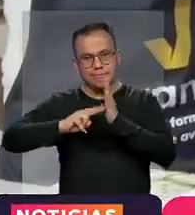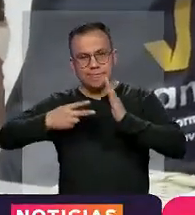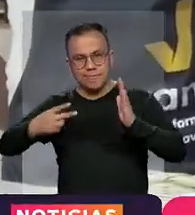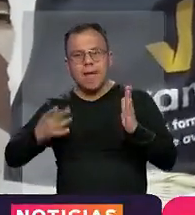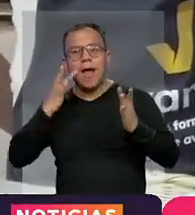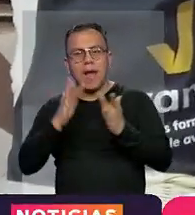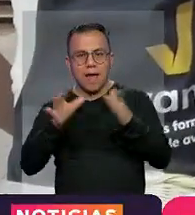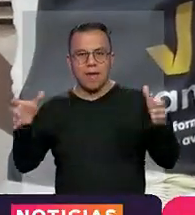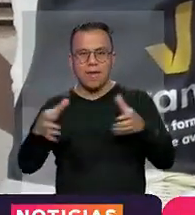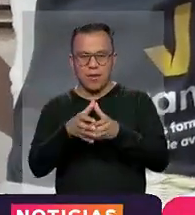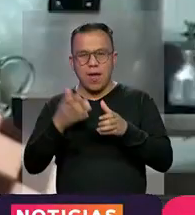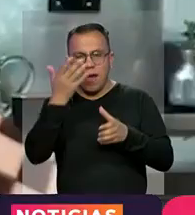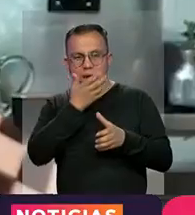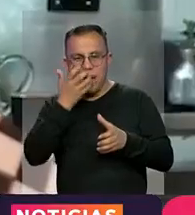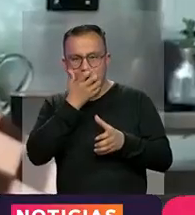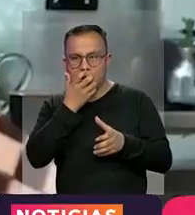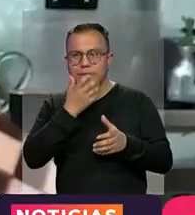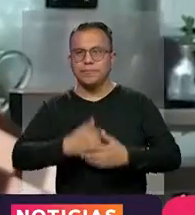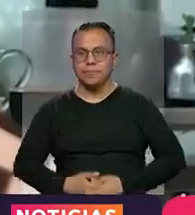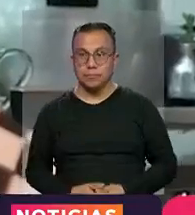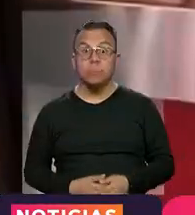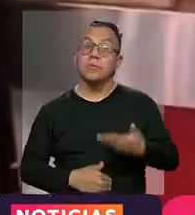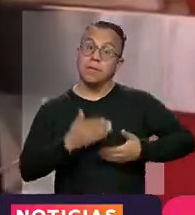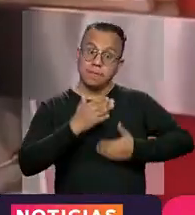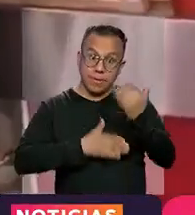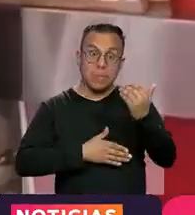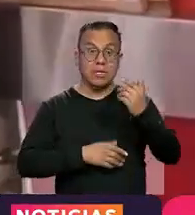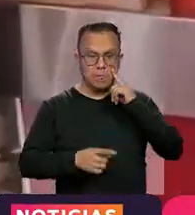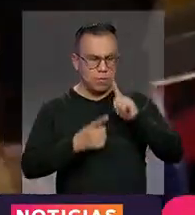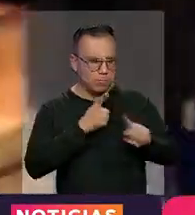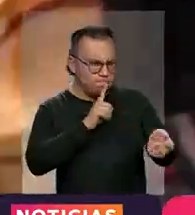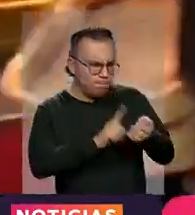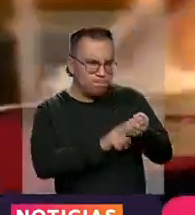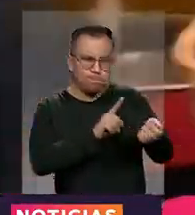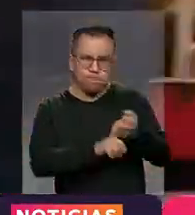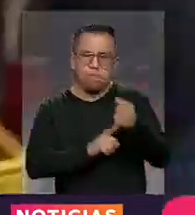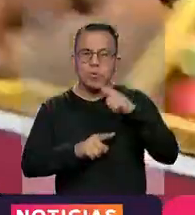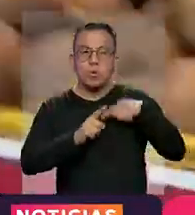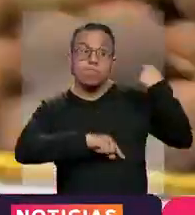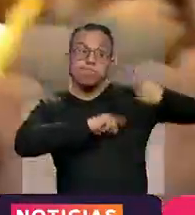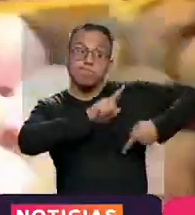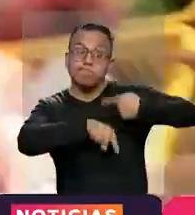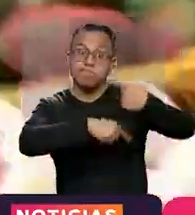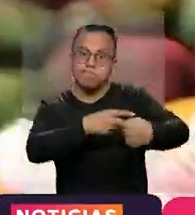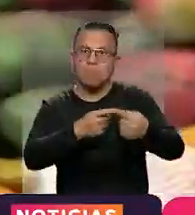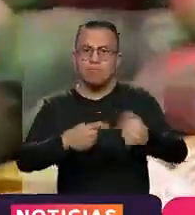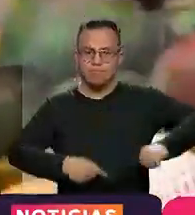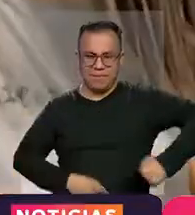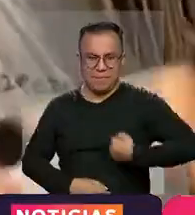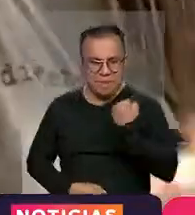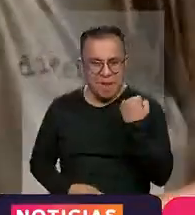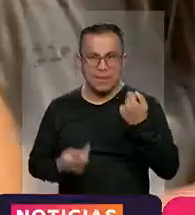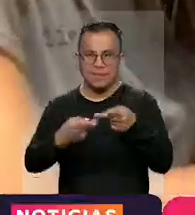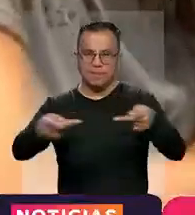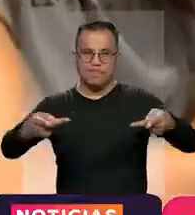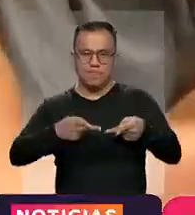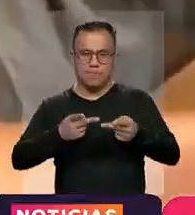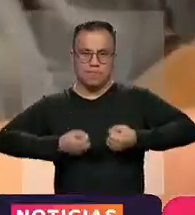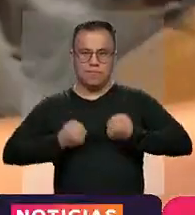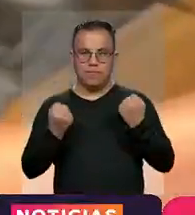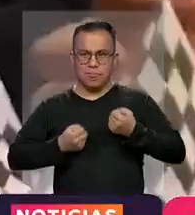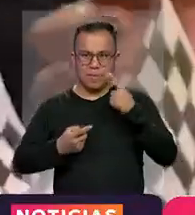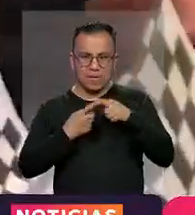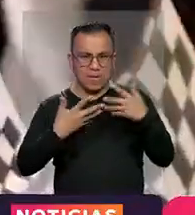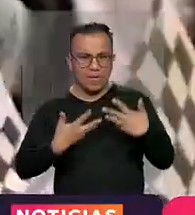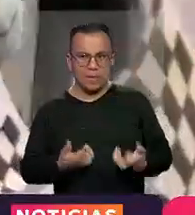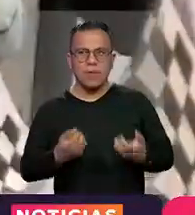de cocina a vapor. Empezamos a hacer pitanga y vimos que, pues, como es un plato tradicional de plazas y de Bogotá, entonces pues, la gente como